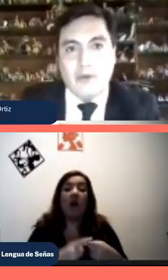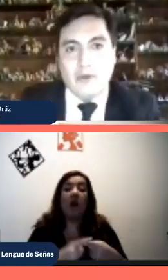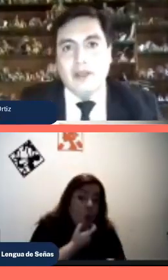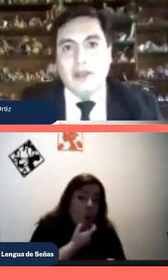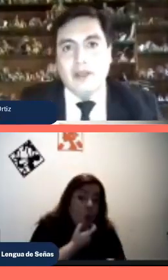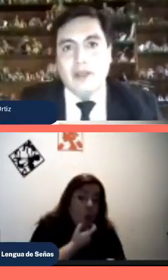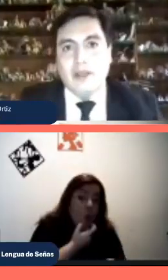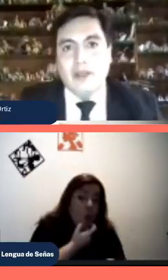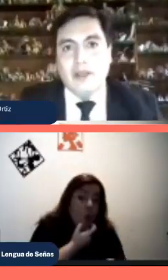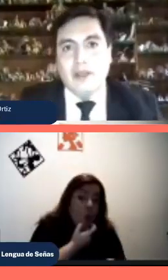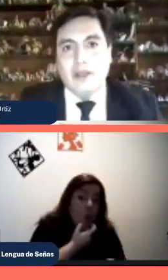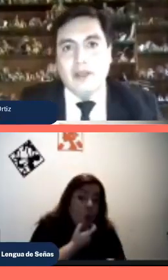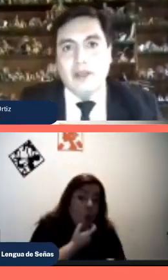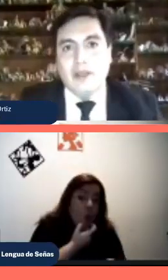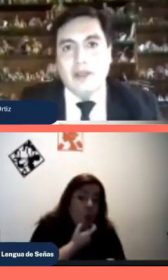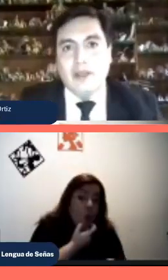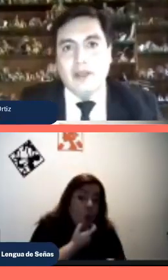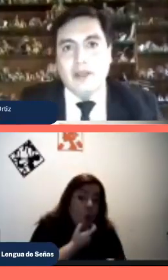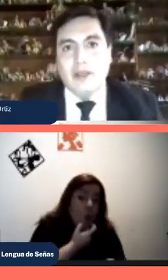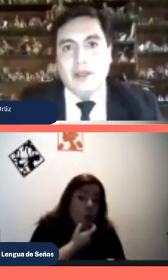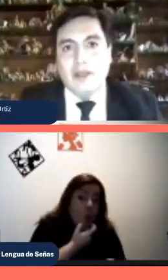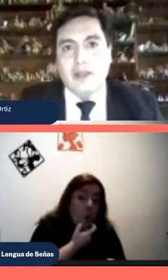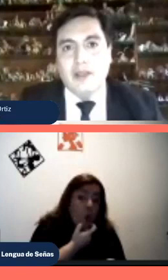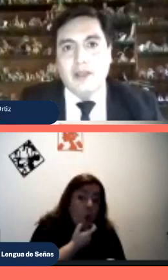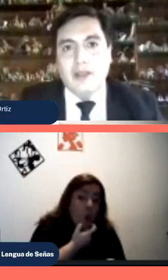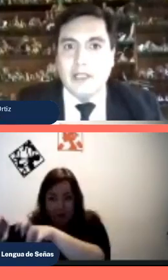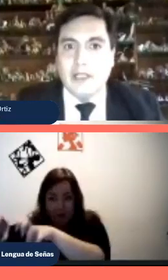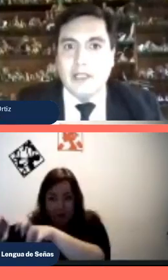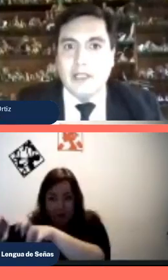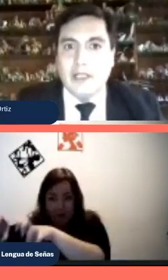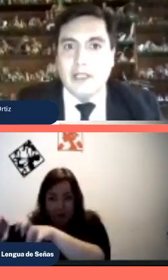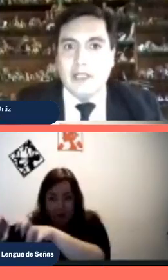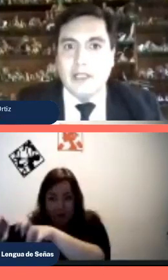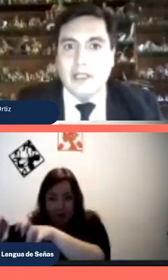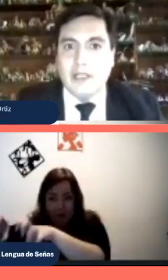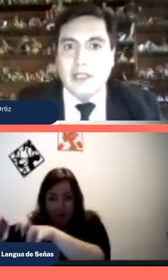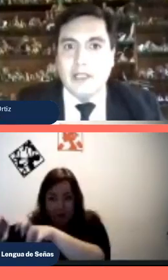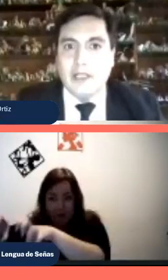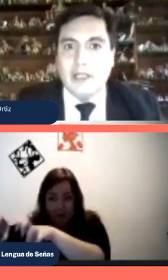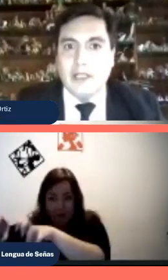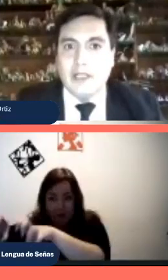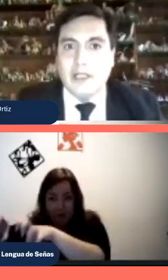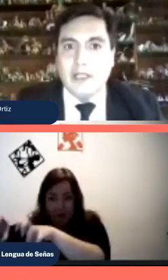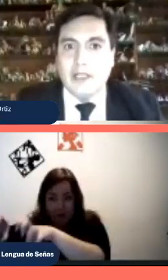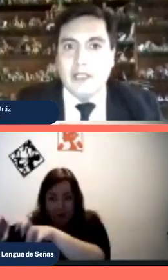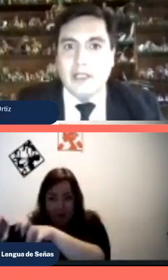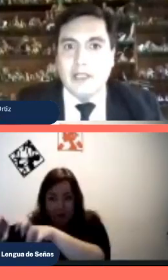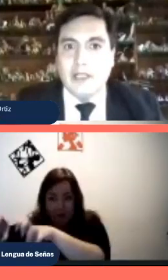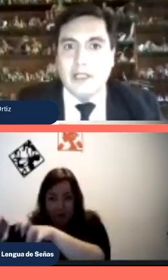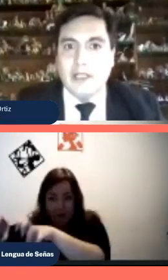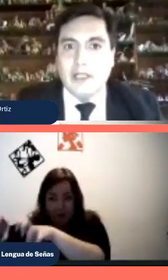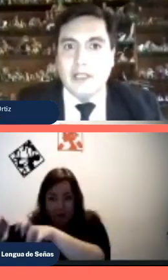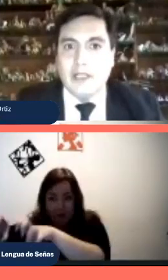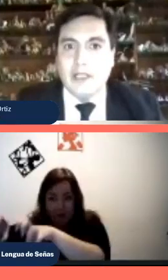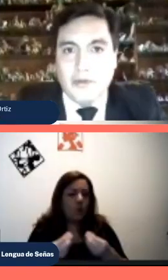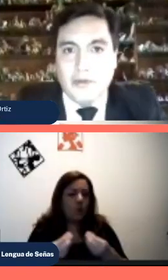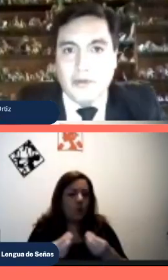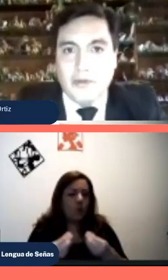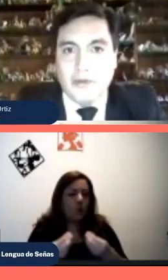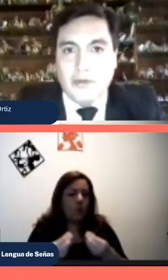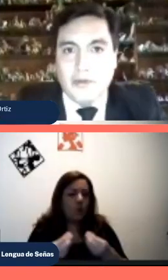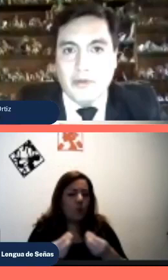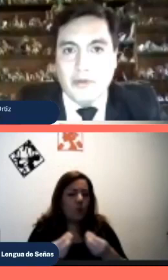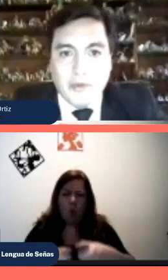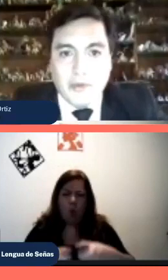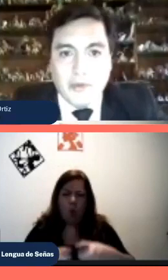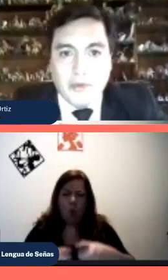huevos. Chile es bastante rico en restos de huellas de dinosaurios.